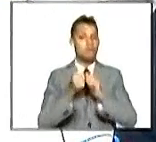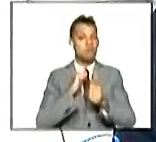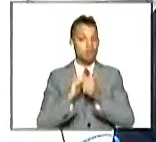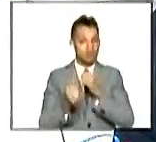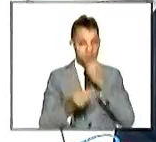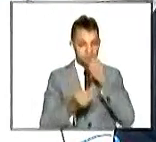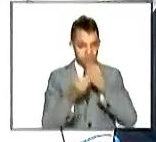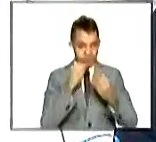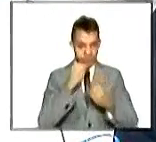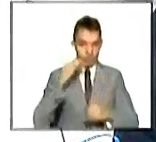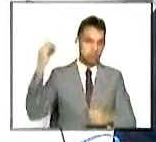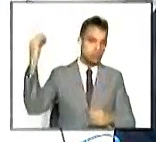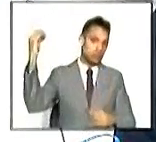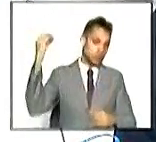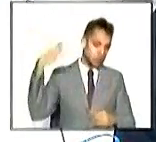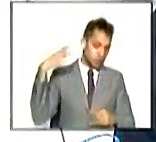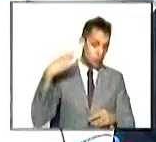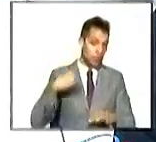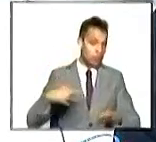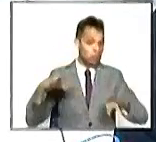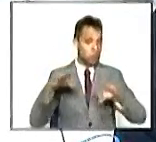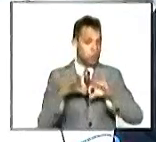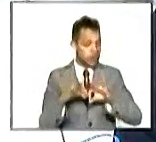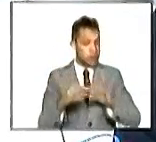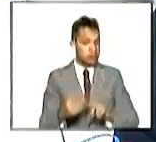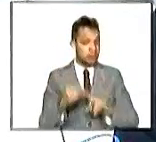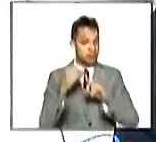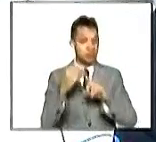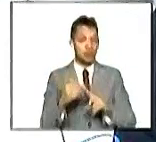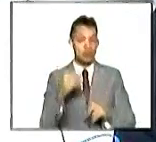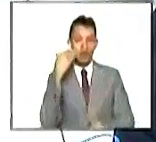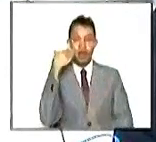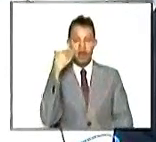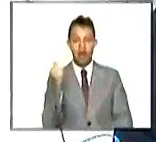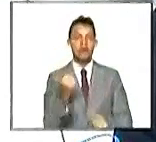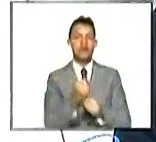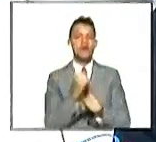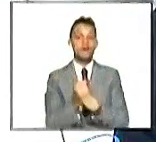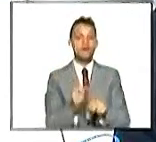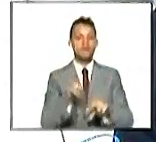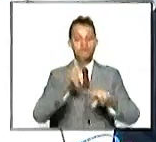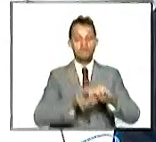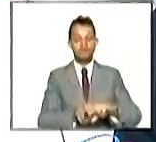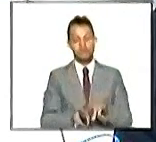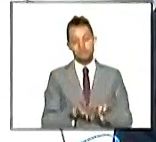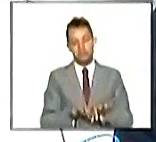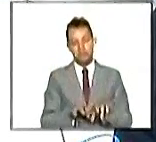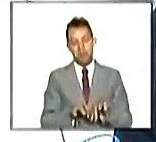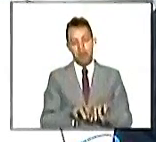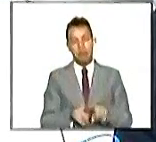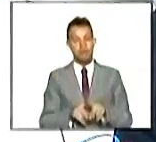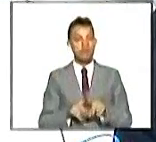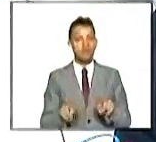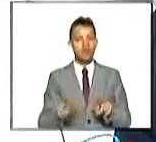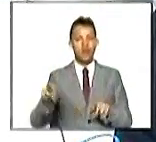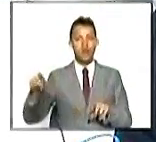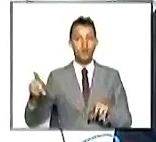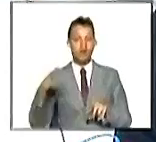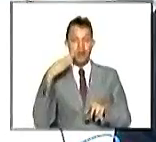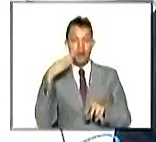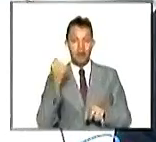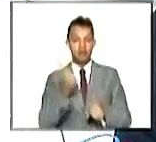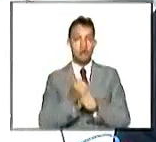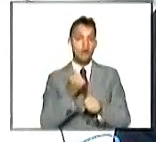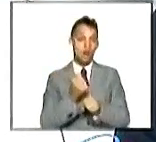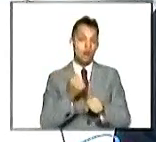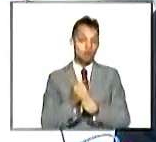de sol y aire. Básicamente es eso. Una mujer encerrada en una oficina va a tener un proceso de envejecimiento muy distinto a una señora que está en